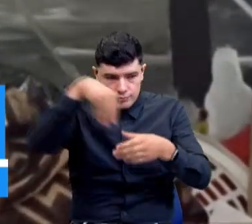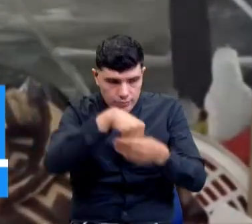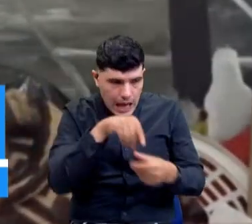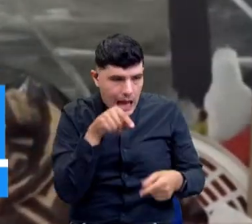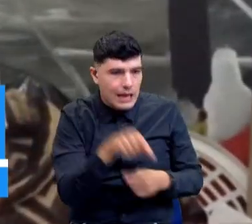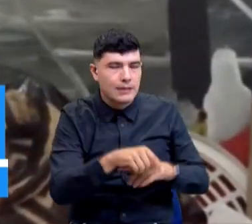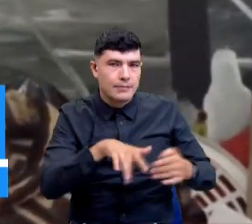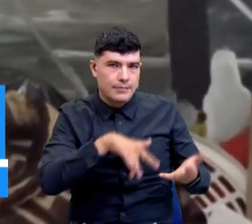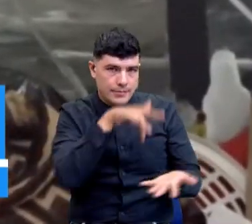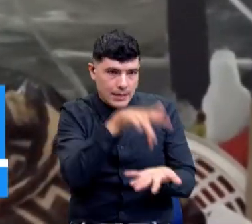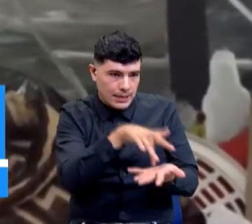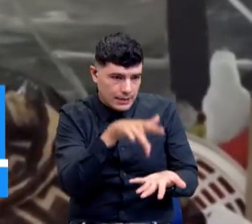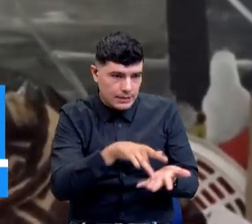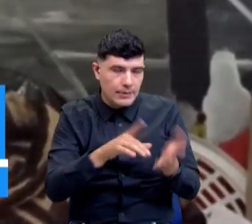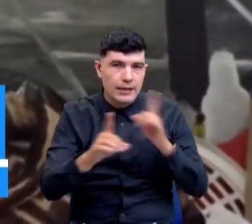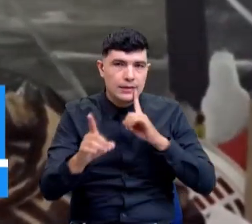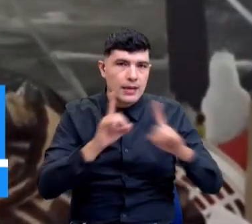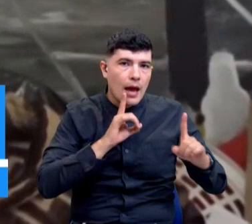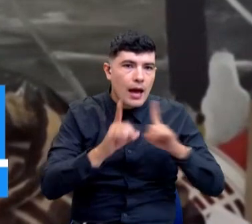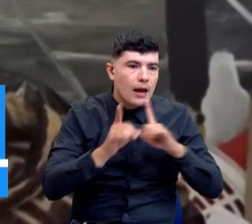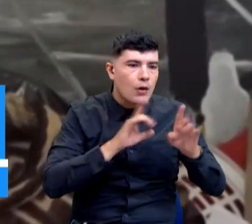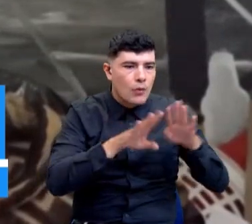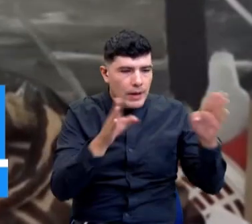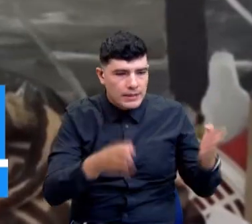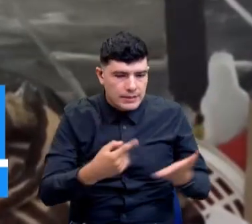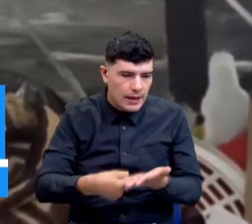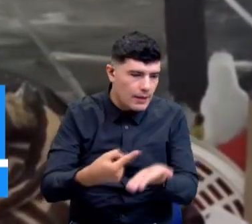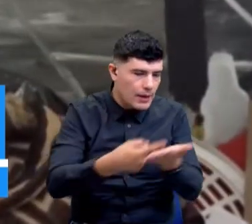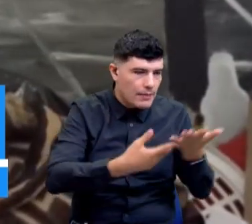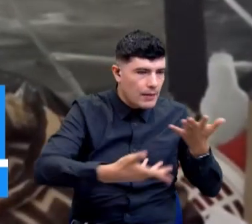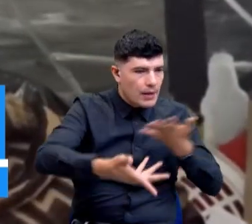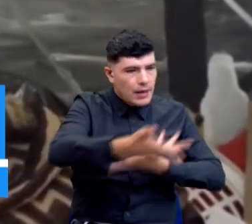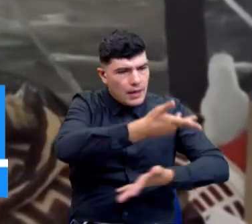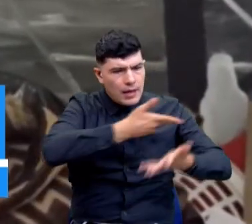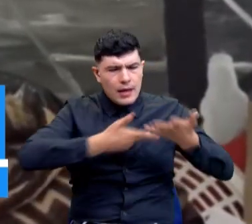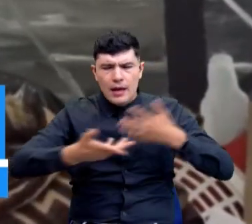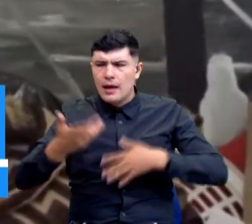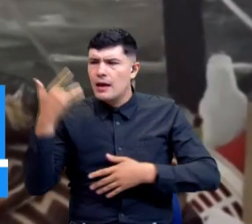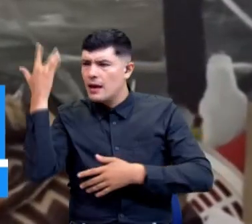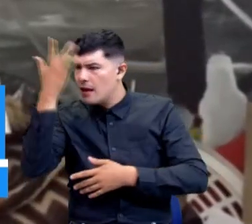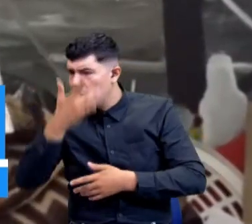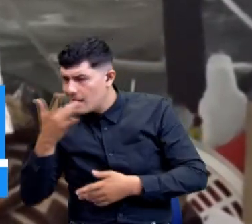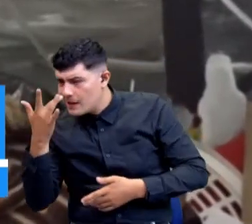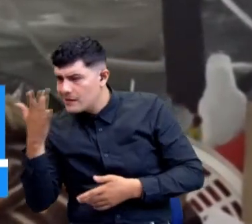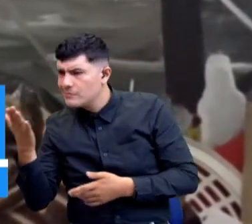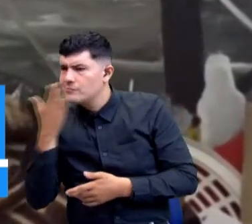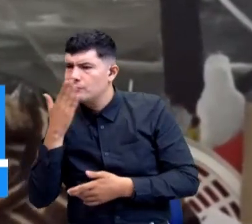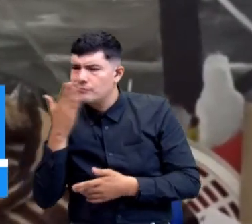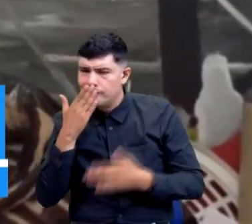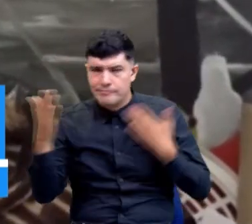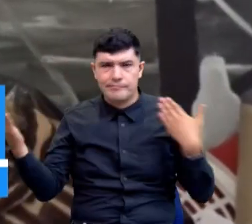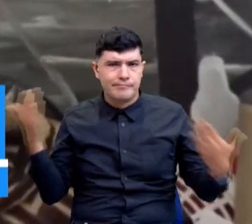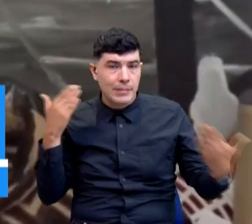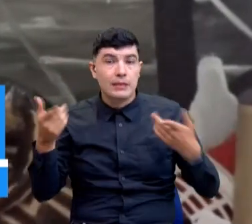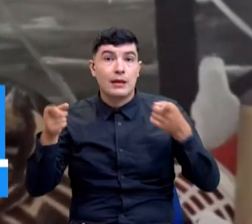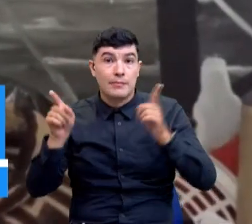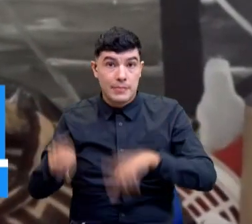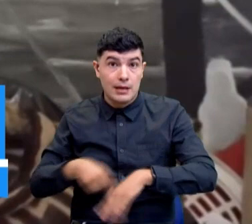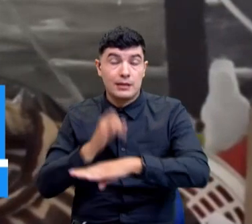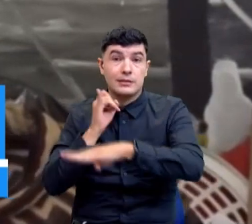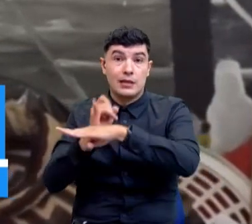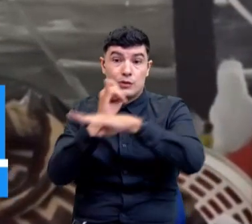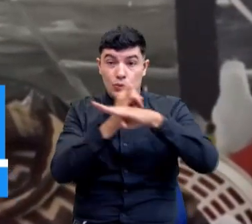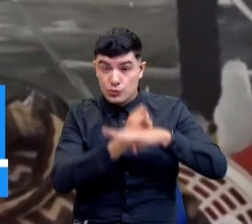expresiones también de los pueblos negros, indígenas, campesinos, como también de las instituciones